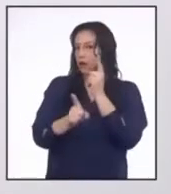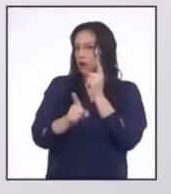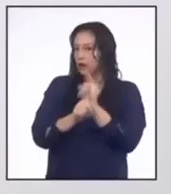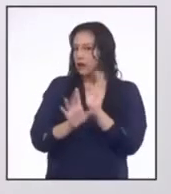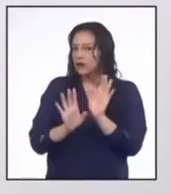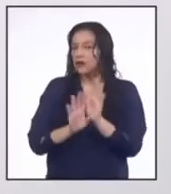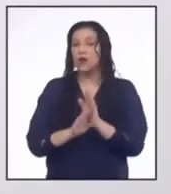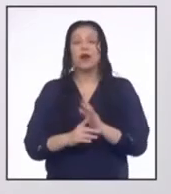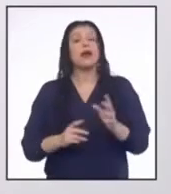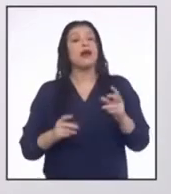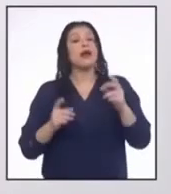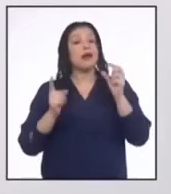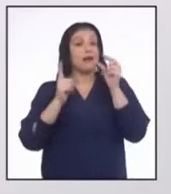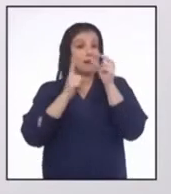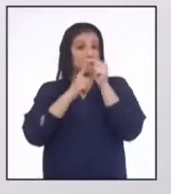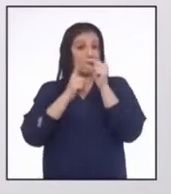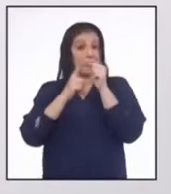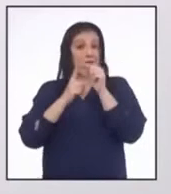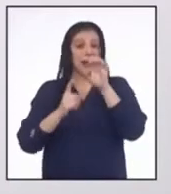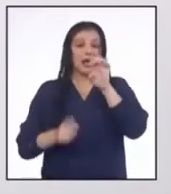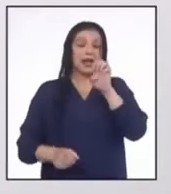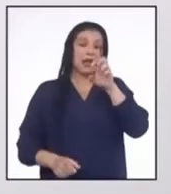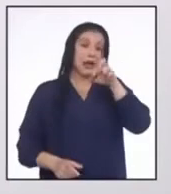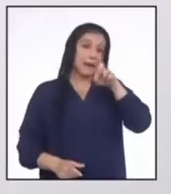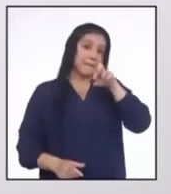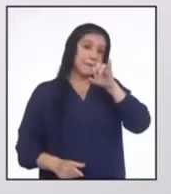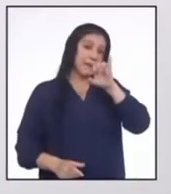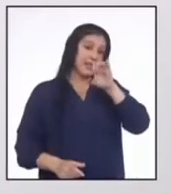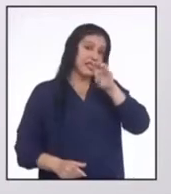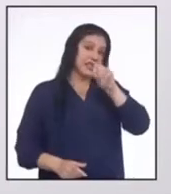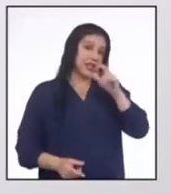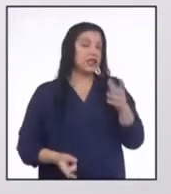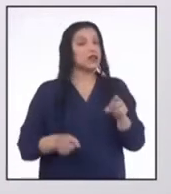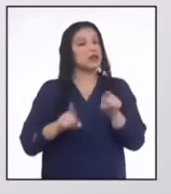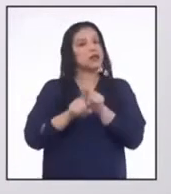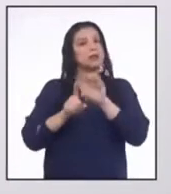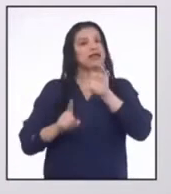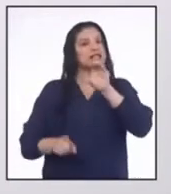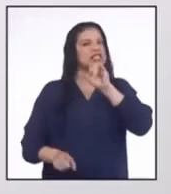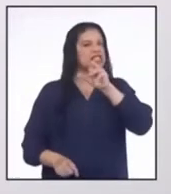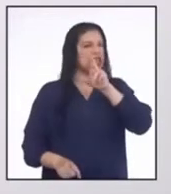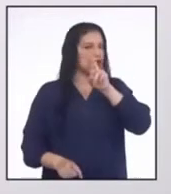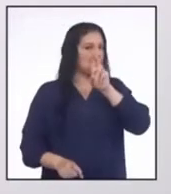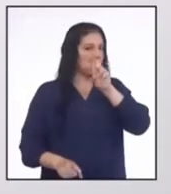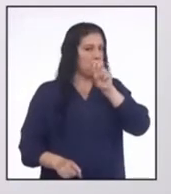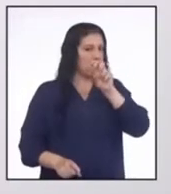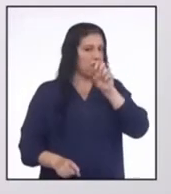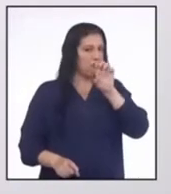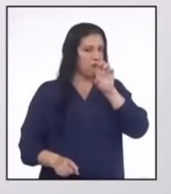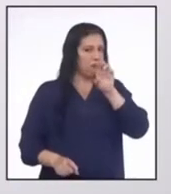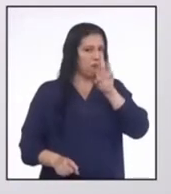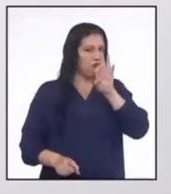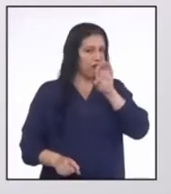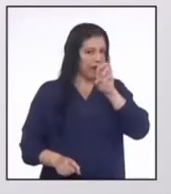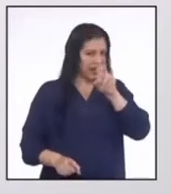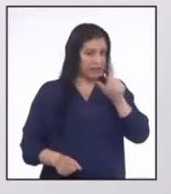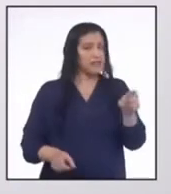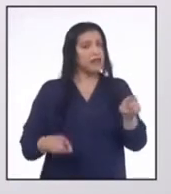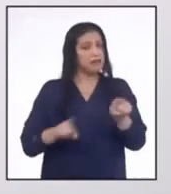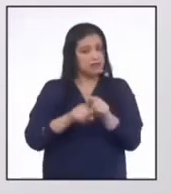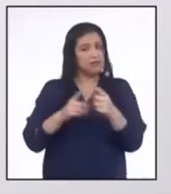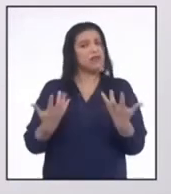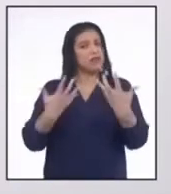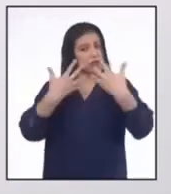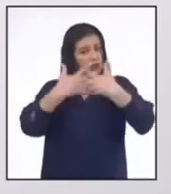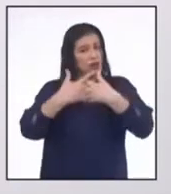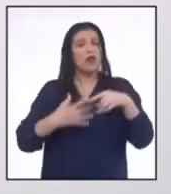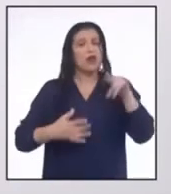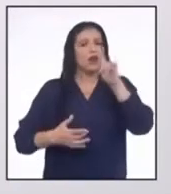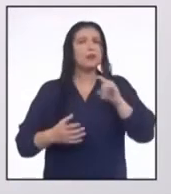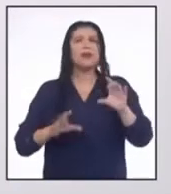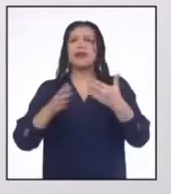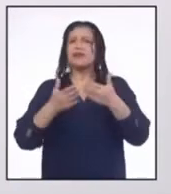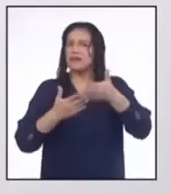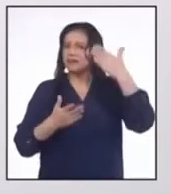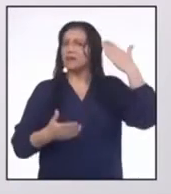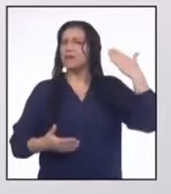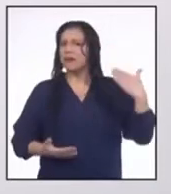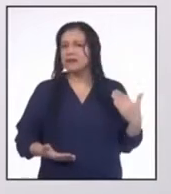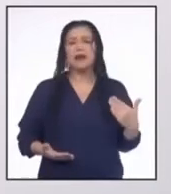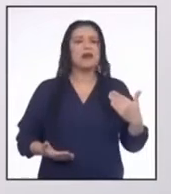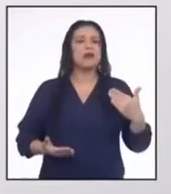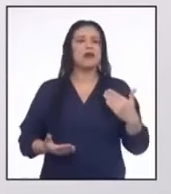Efectivamente, los términos epicentro y circunferencia están relacionados y los hemos utilizado en programas